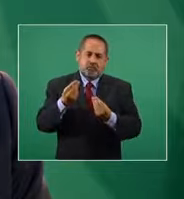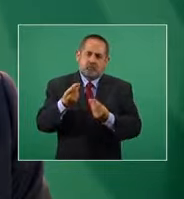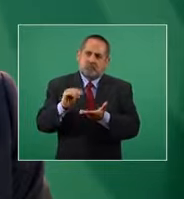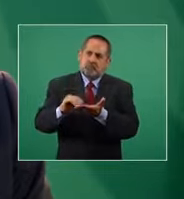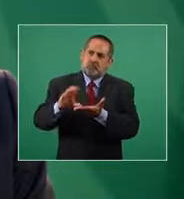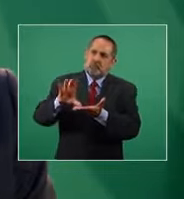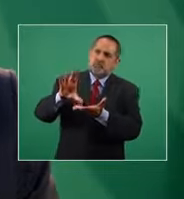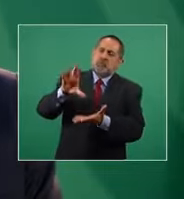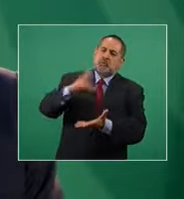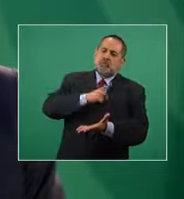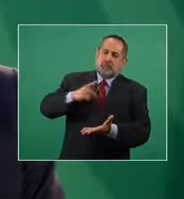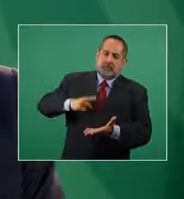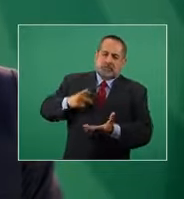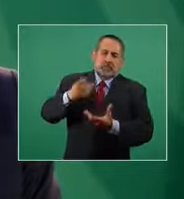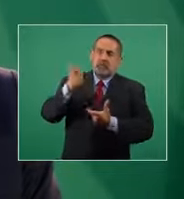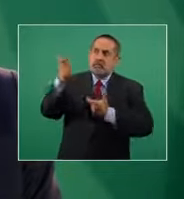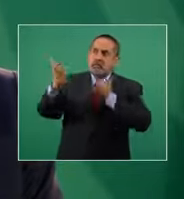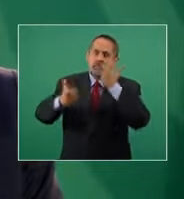a